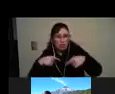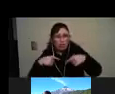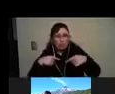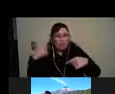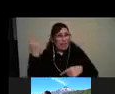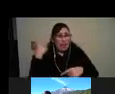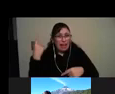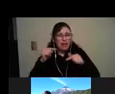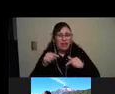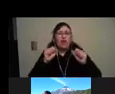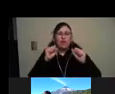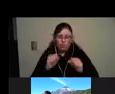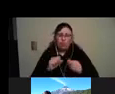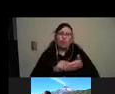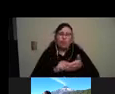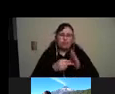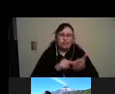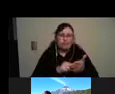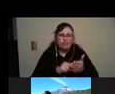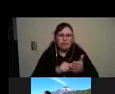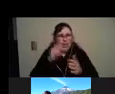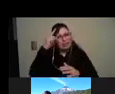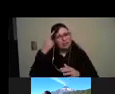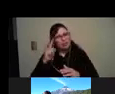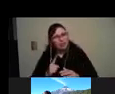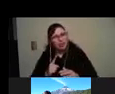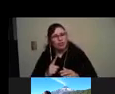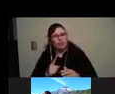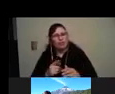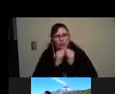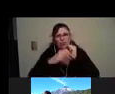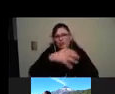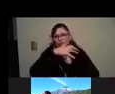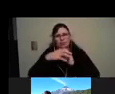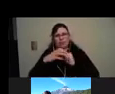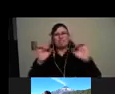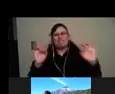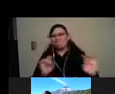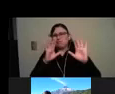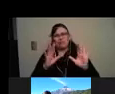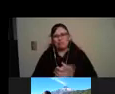puede desencadenar una lesión a nivel cerebral.